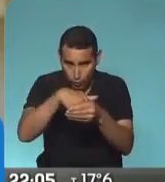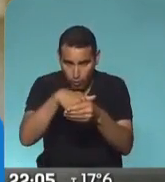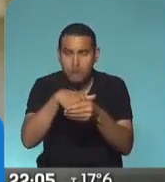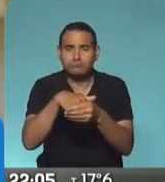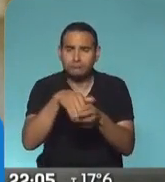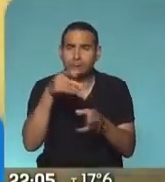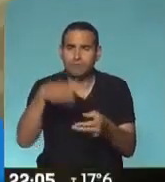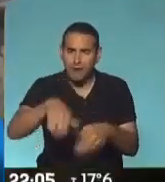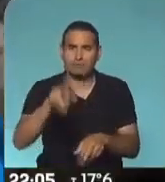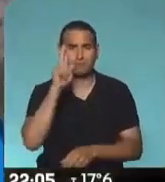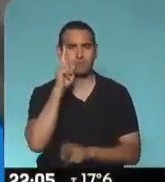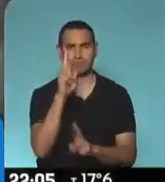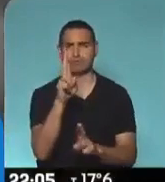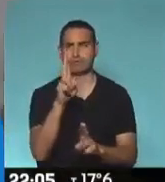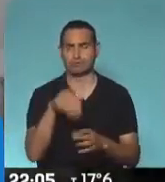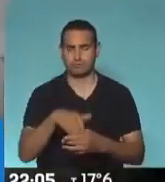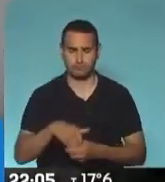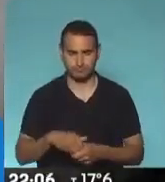sea respetado.